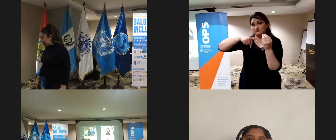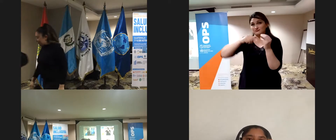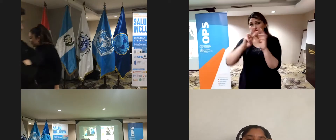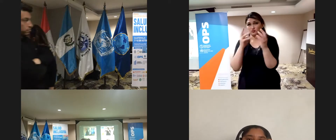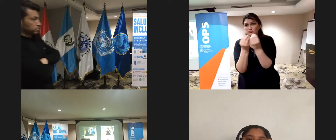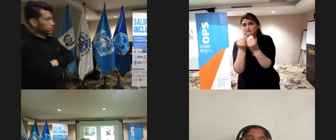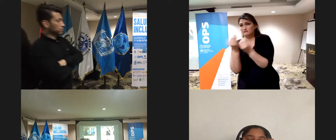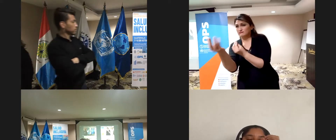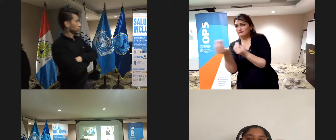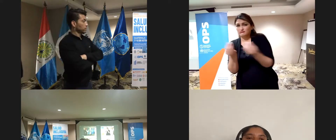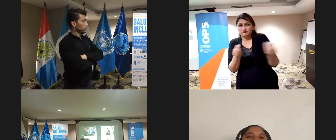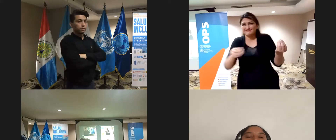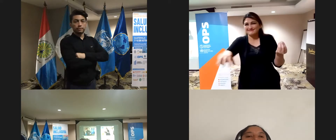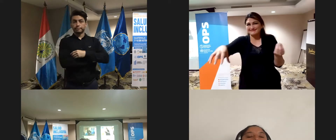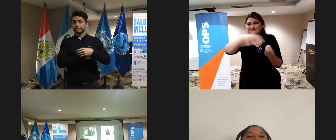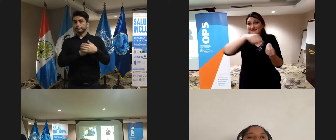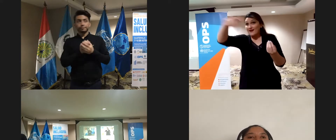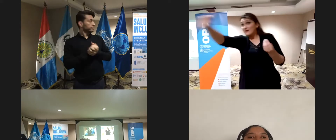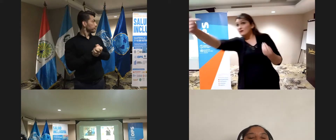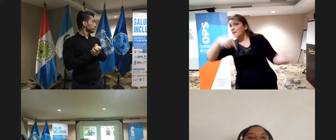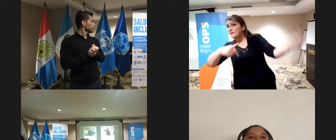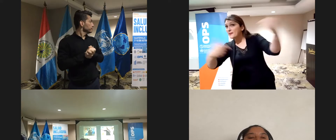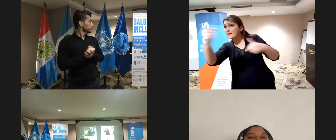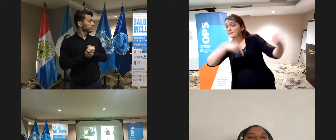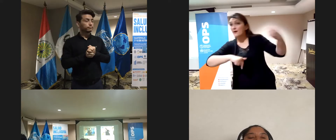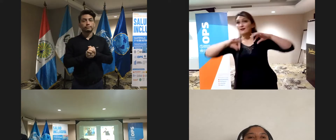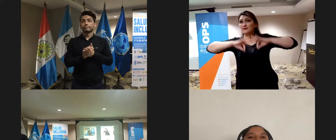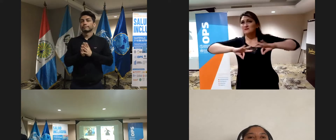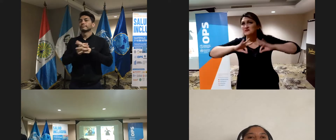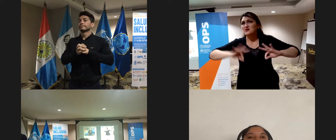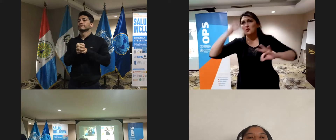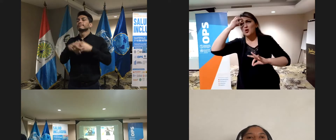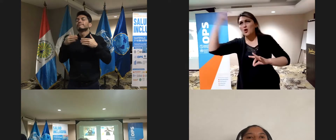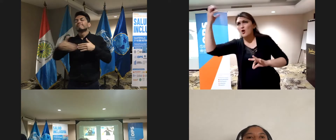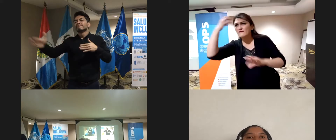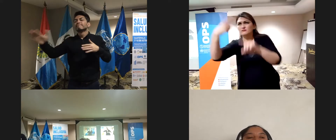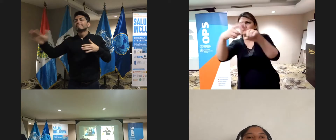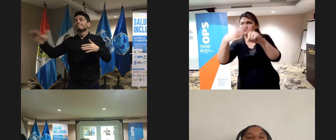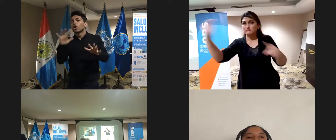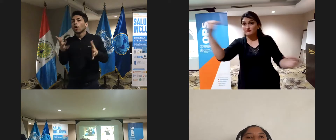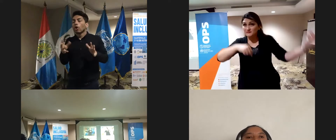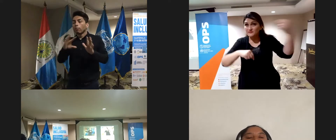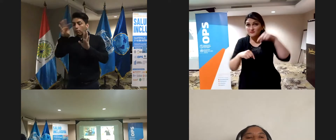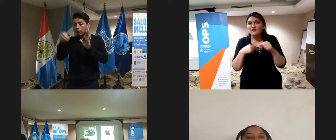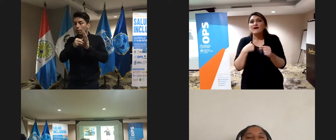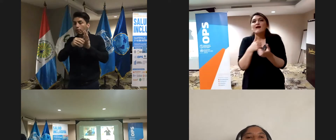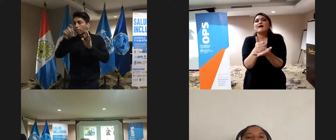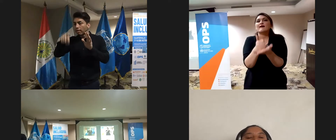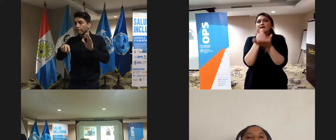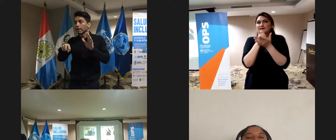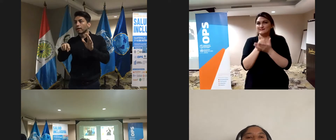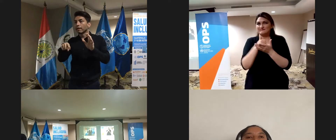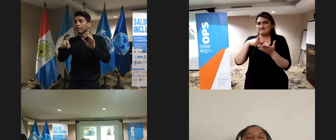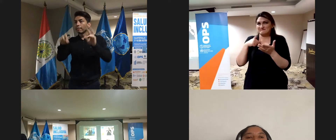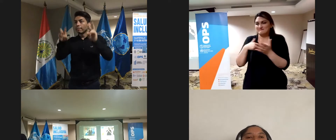continua dentro del desarrollo del evento, nos va en la medida en que se vayan incluyendo y